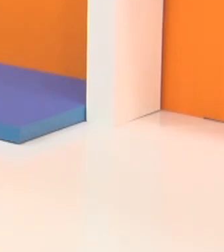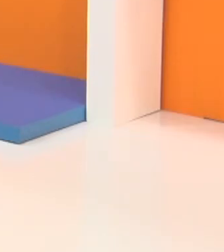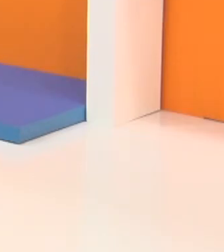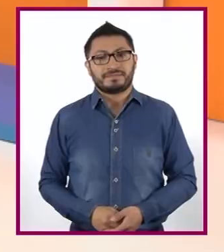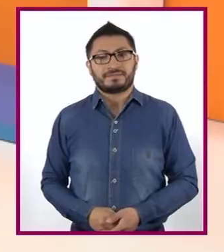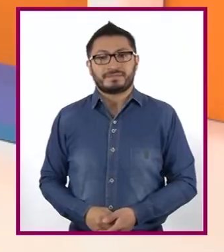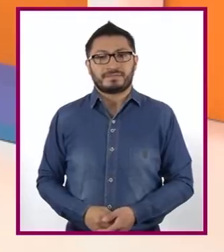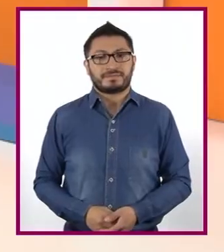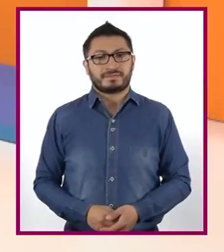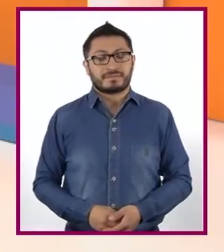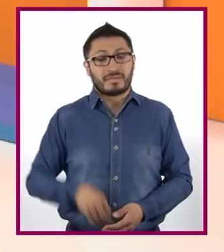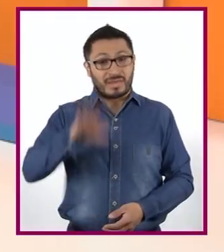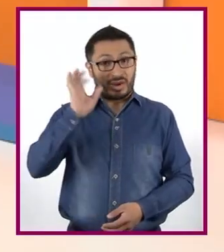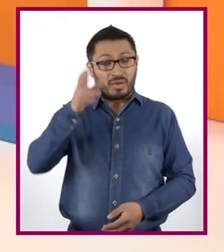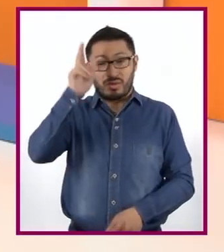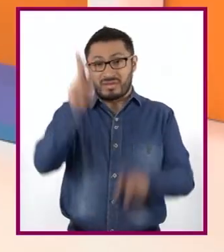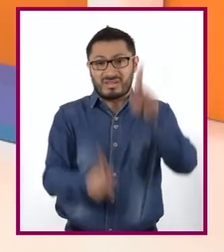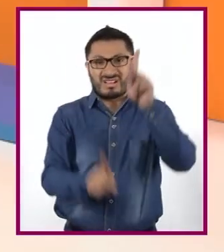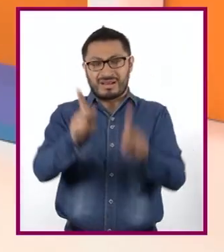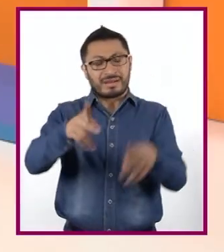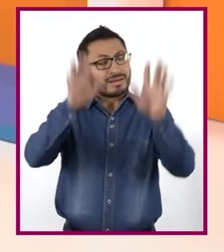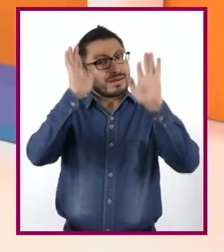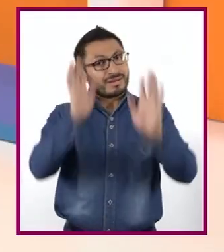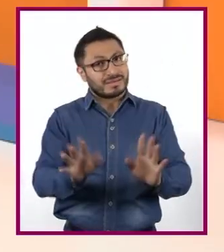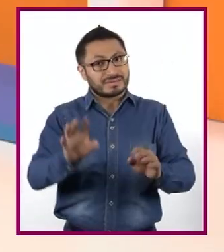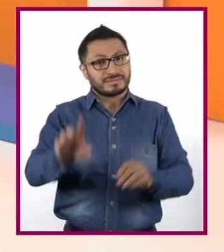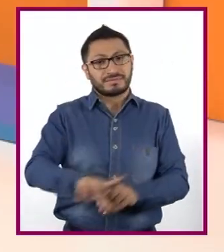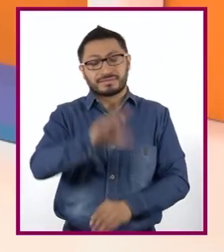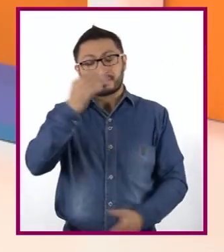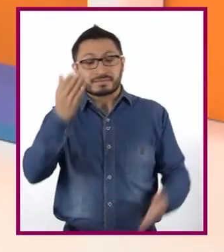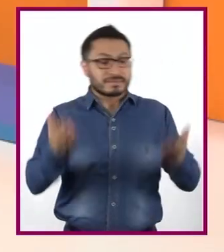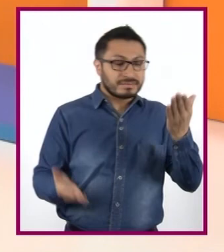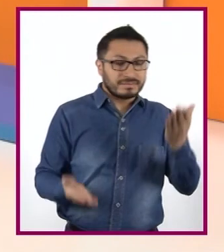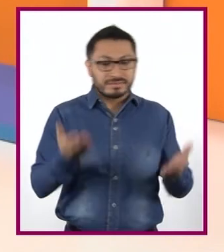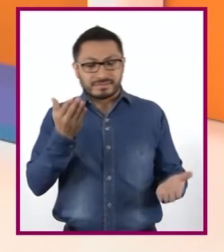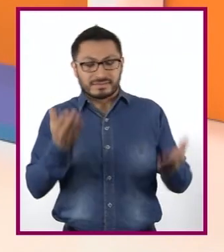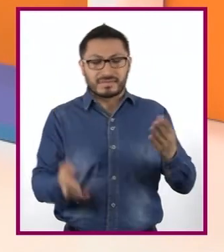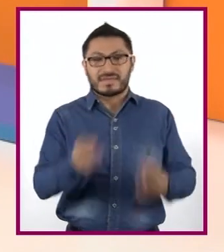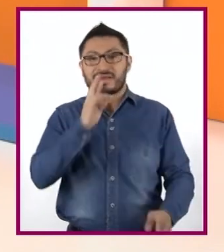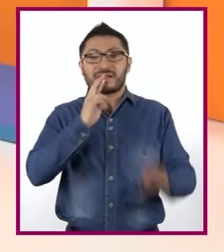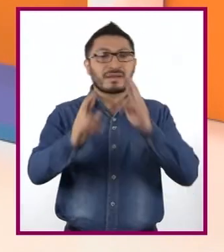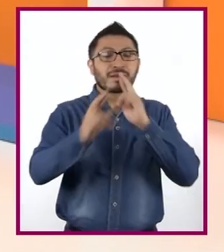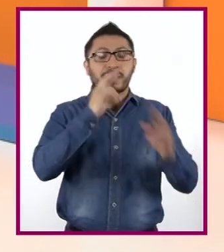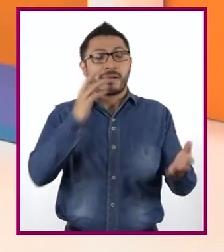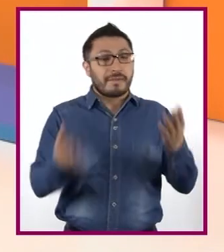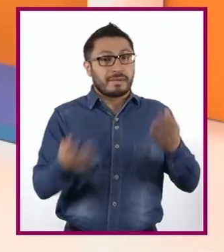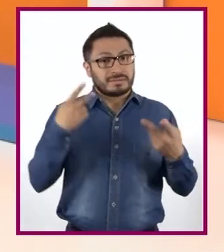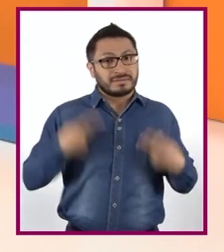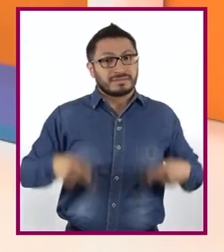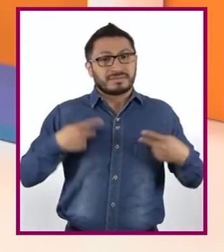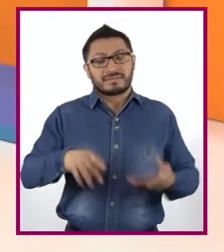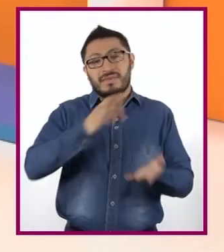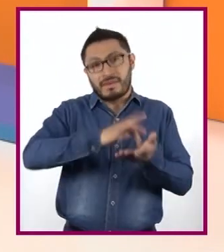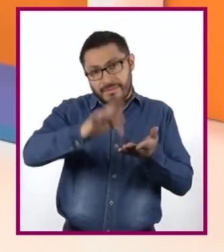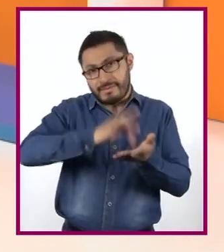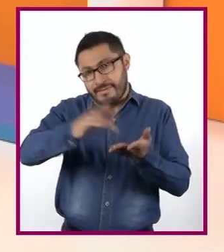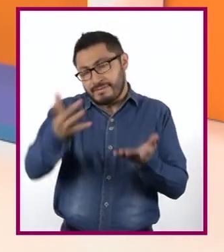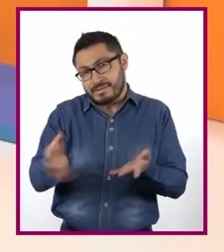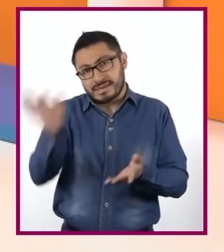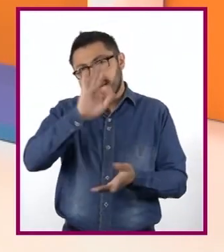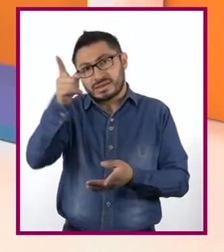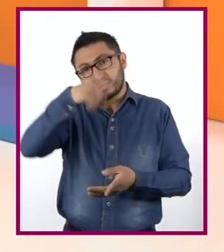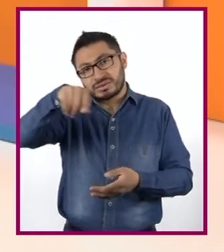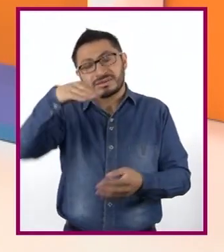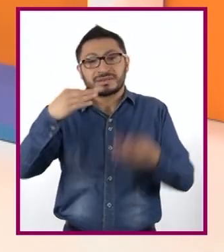Cuando concluyan la plática, comparen sus respuestas con las de las personas que les apoyó. Es posible que se den cuenta que